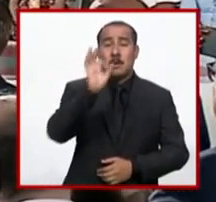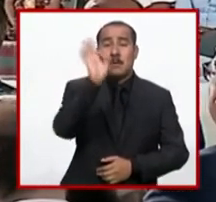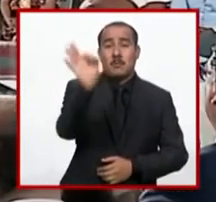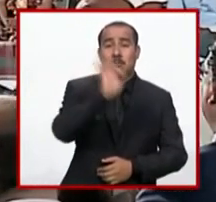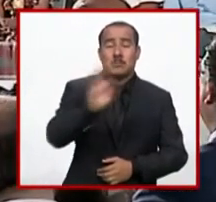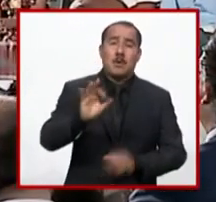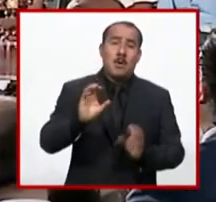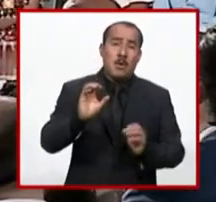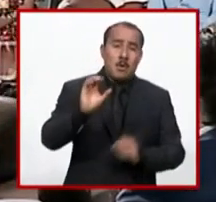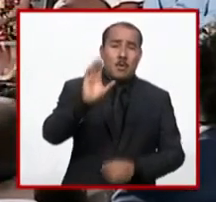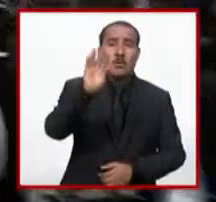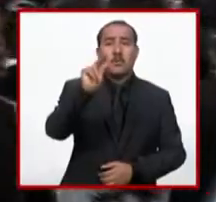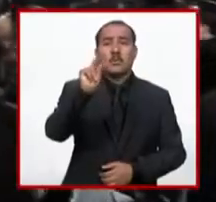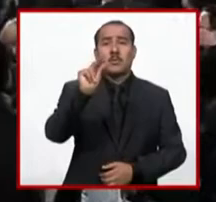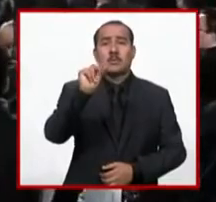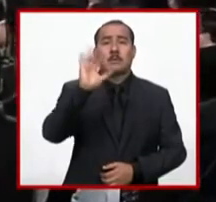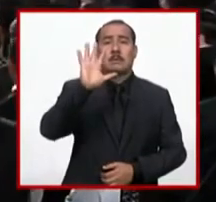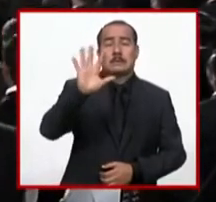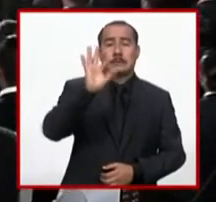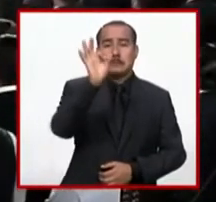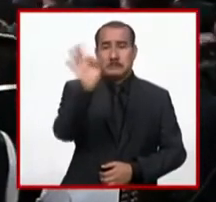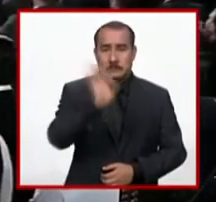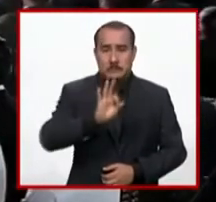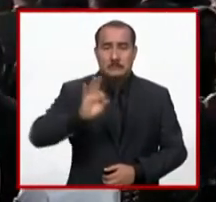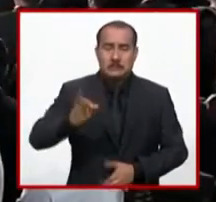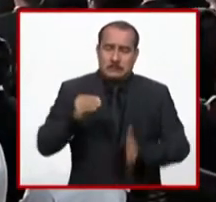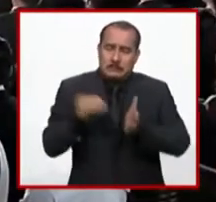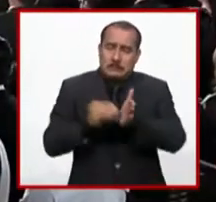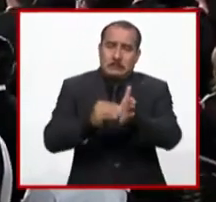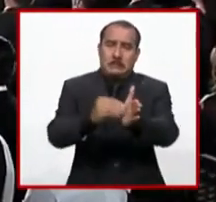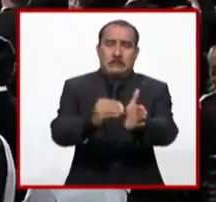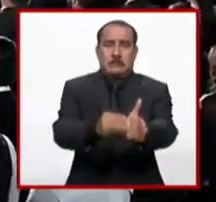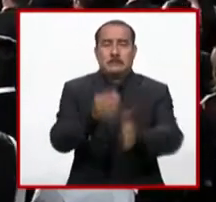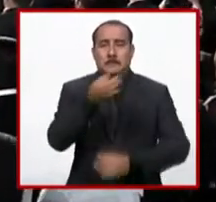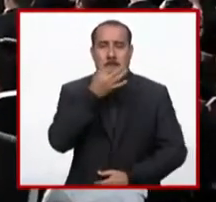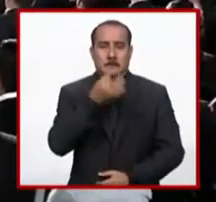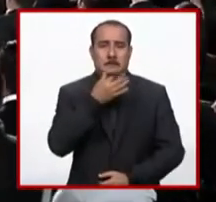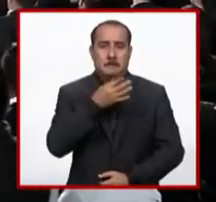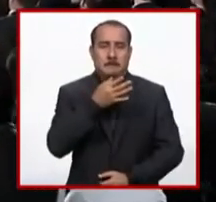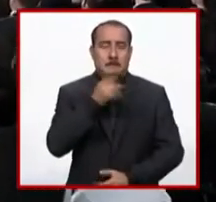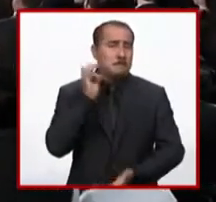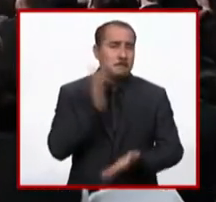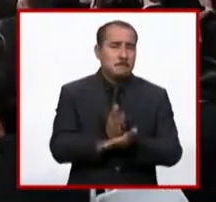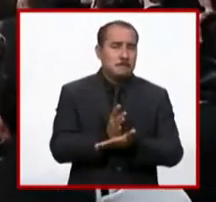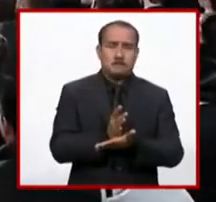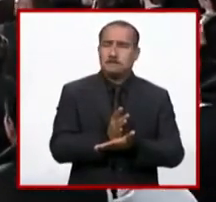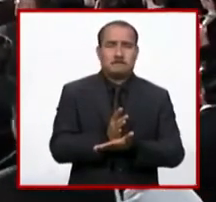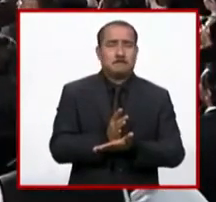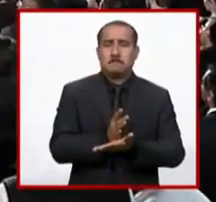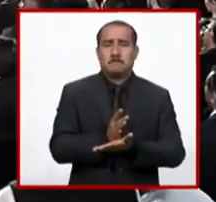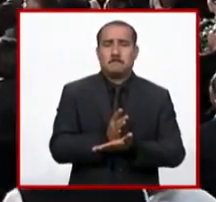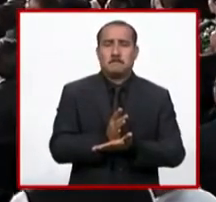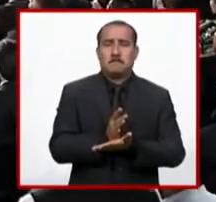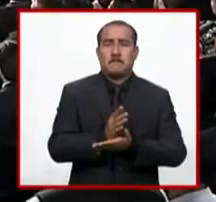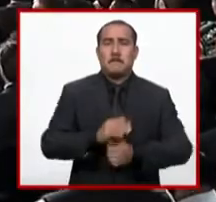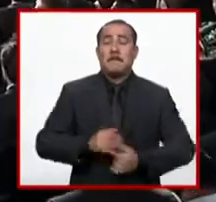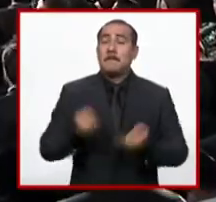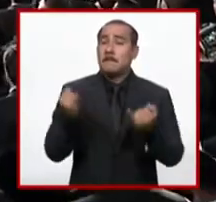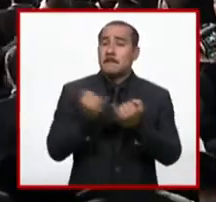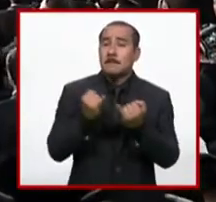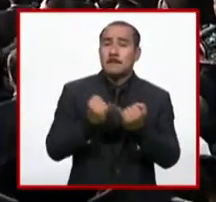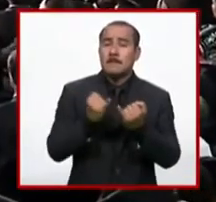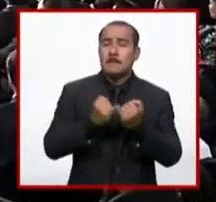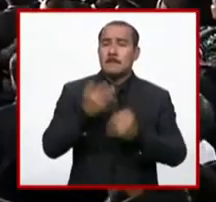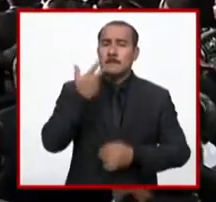a 85% de manera constante. No solo eso, sino que mandamos también